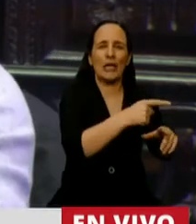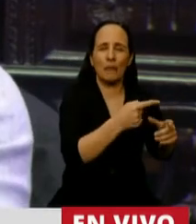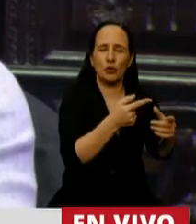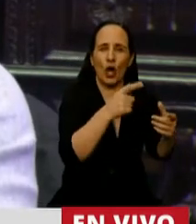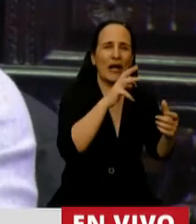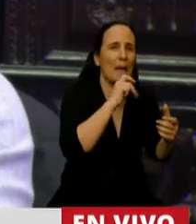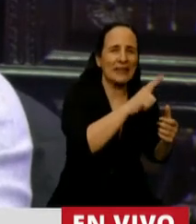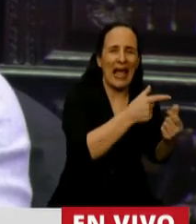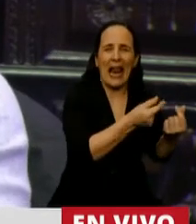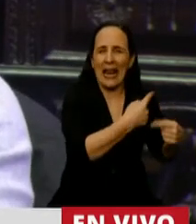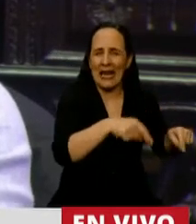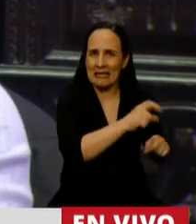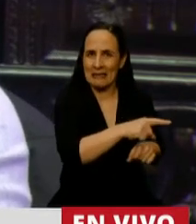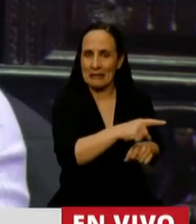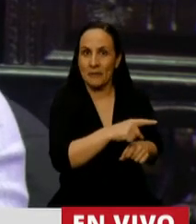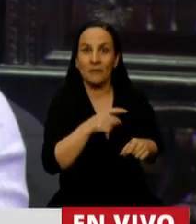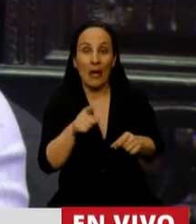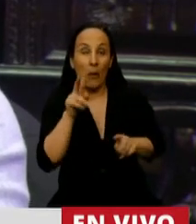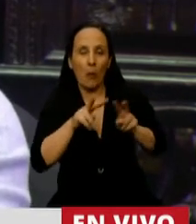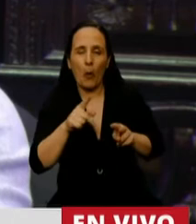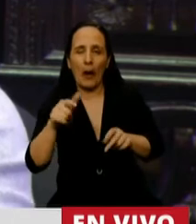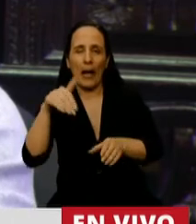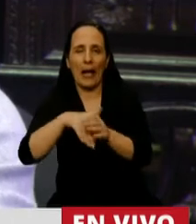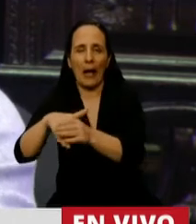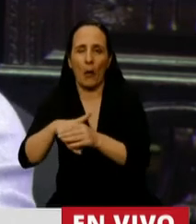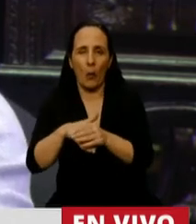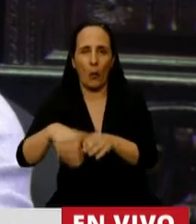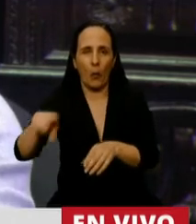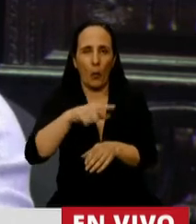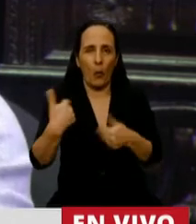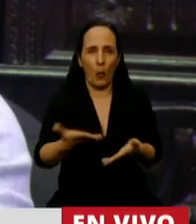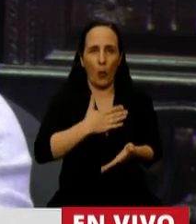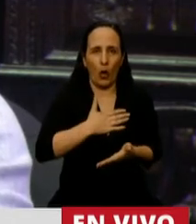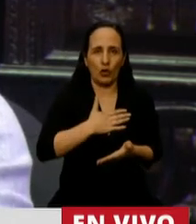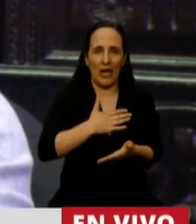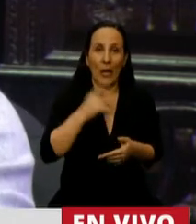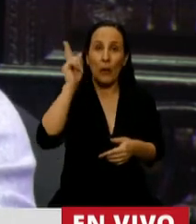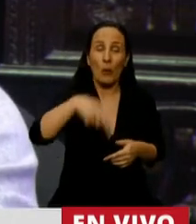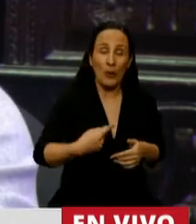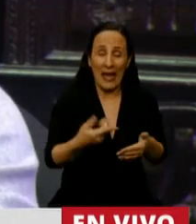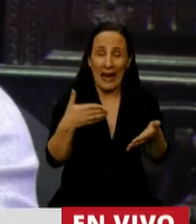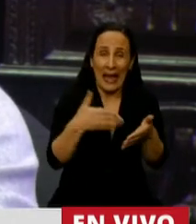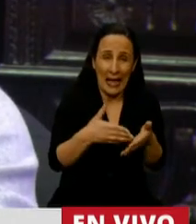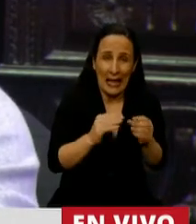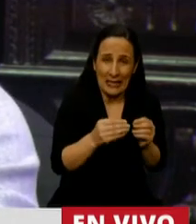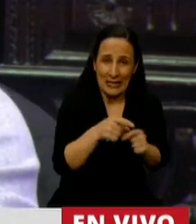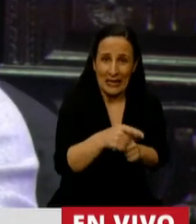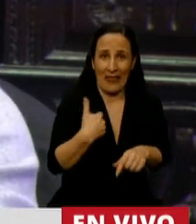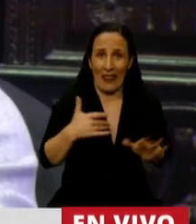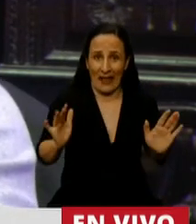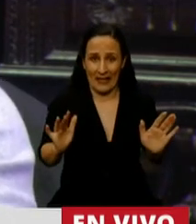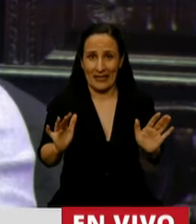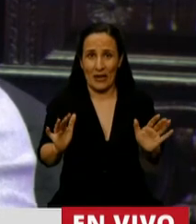quería un discurso para la conquista del voto de la gente y nos ha traído a una encerrona como país porque señora